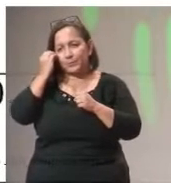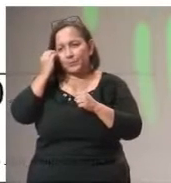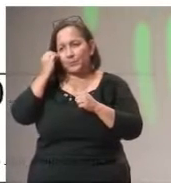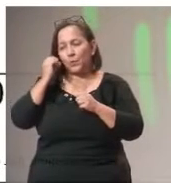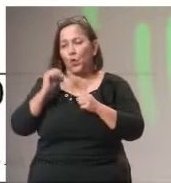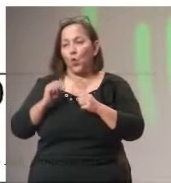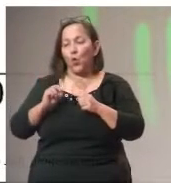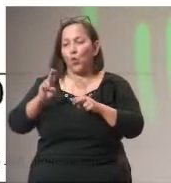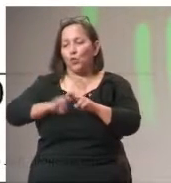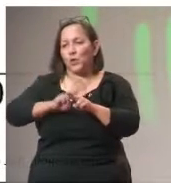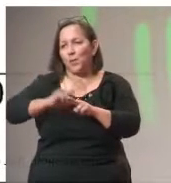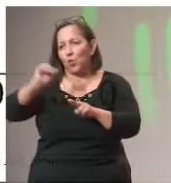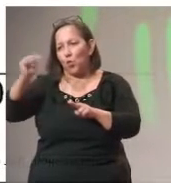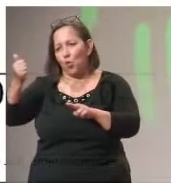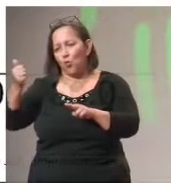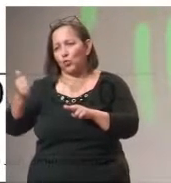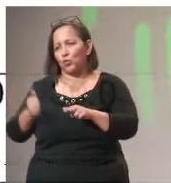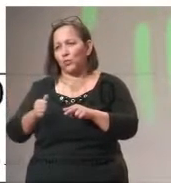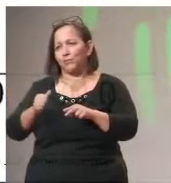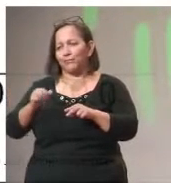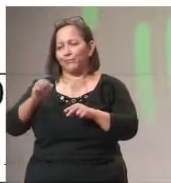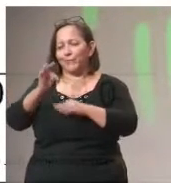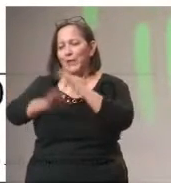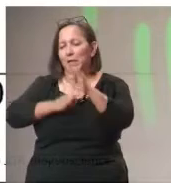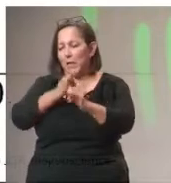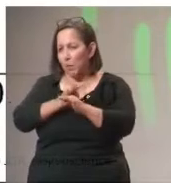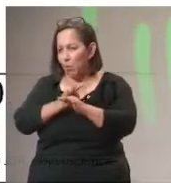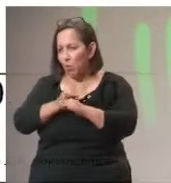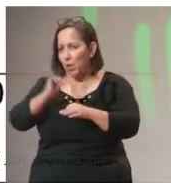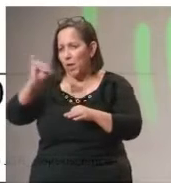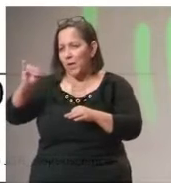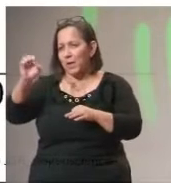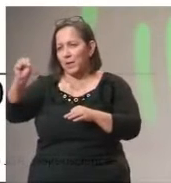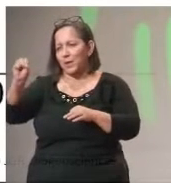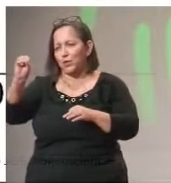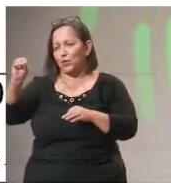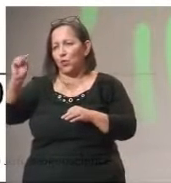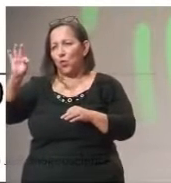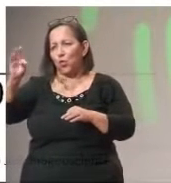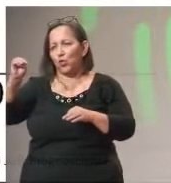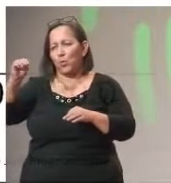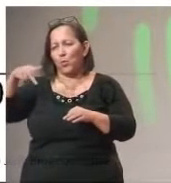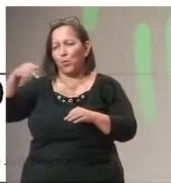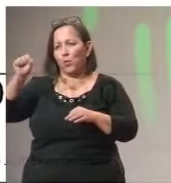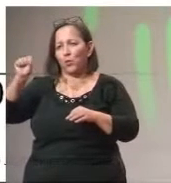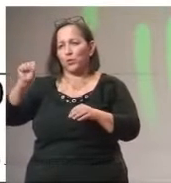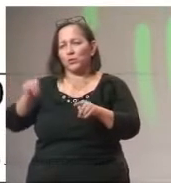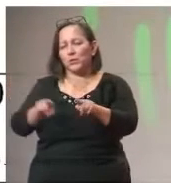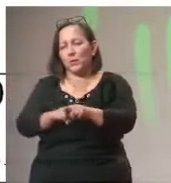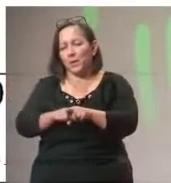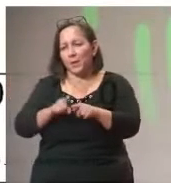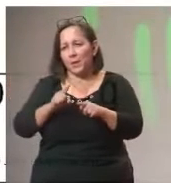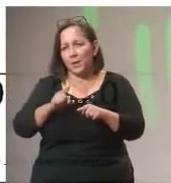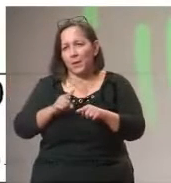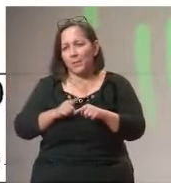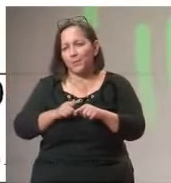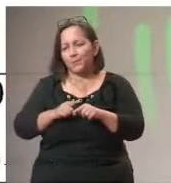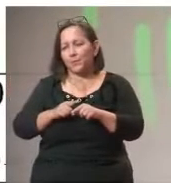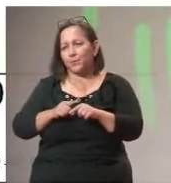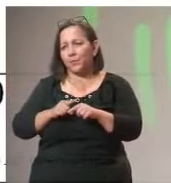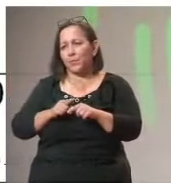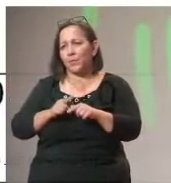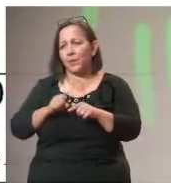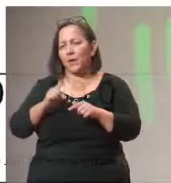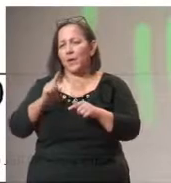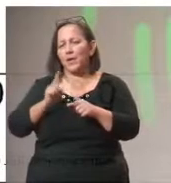Utilizamos otro tipo de isótopos para poder entender el origen, y esto es lo que se llama el espacio dual de el